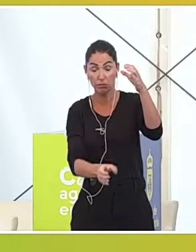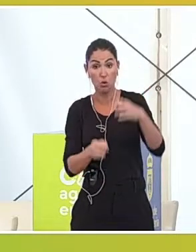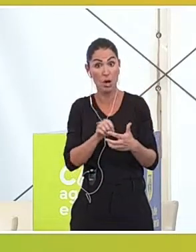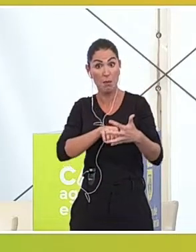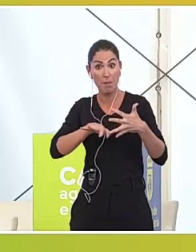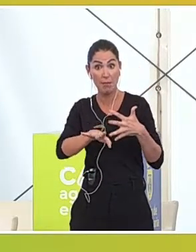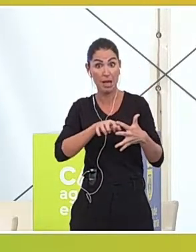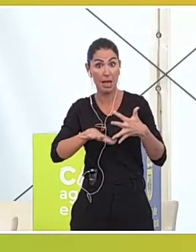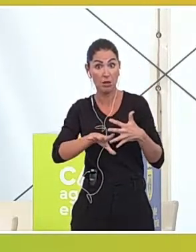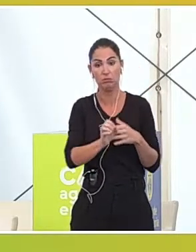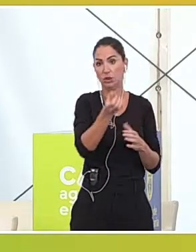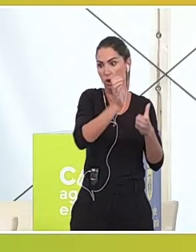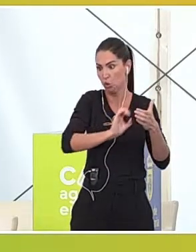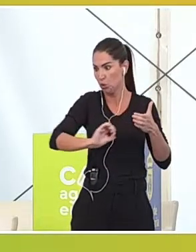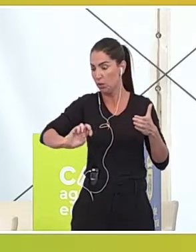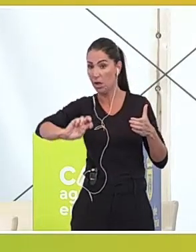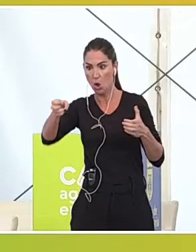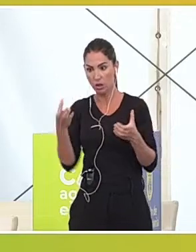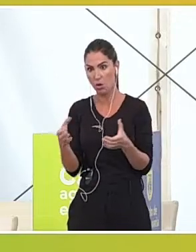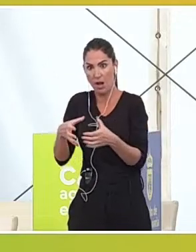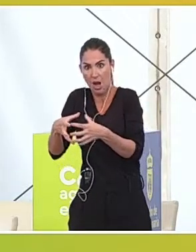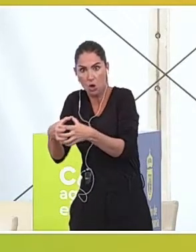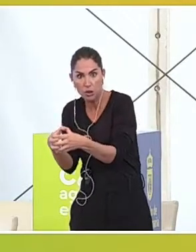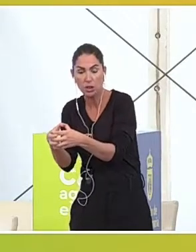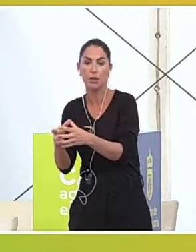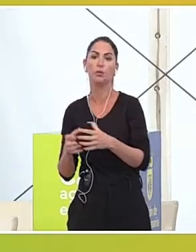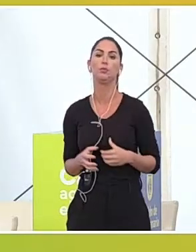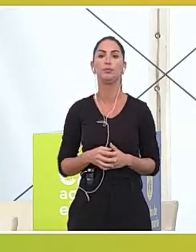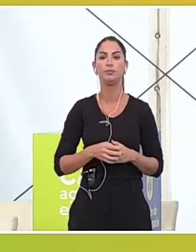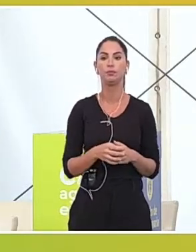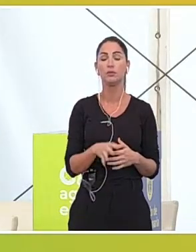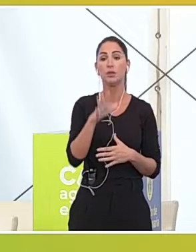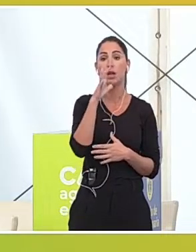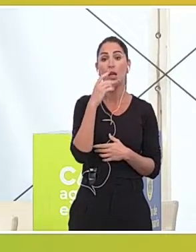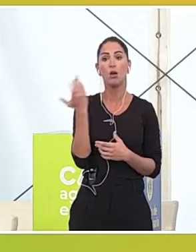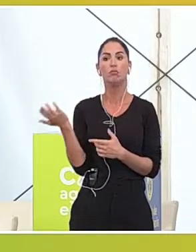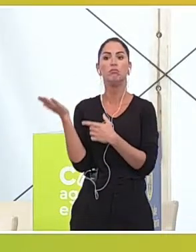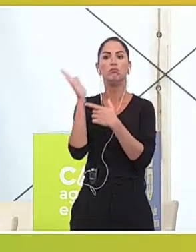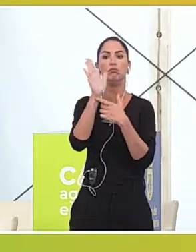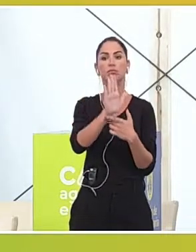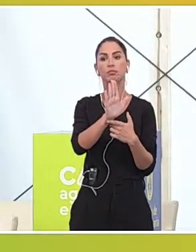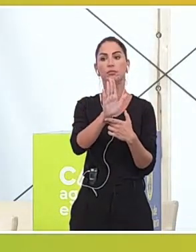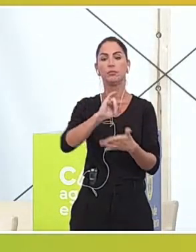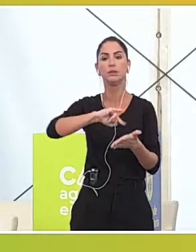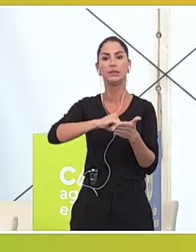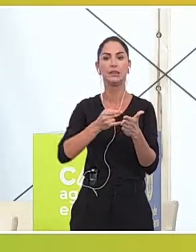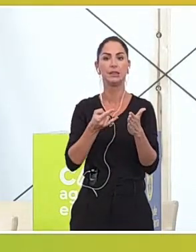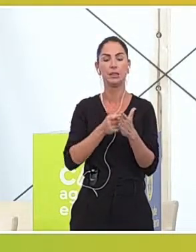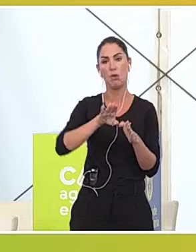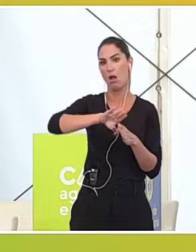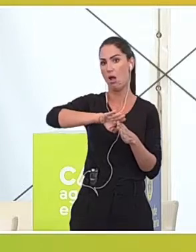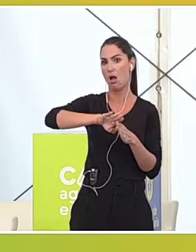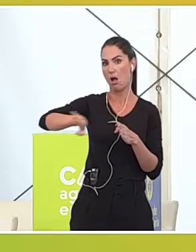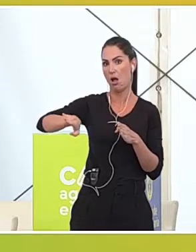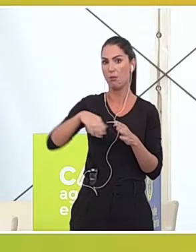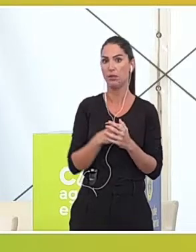otra tubería voy a tener con el concentrado. Y ahora les voy a enseñar a ustedes el sistema, aparte